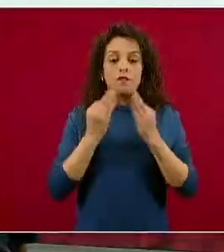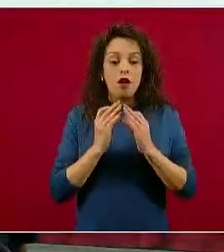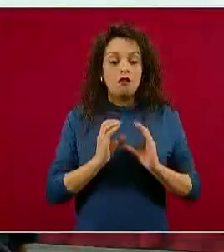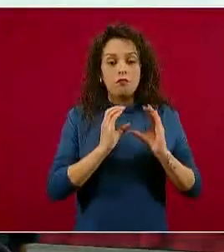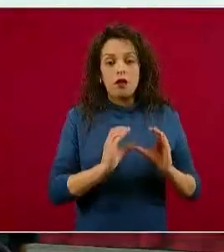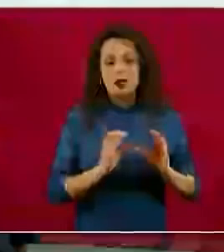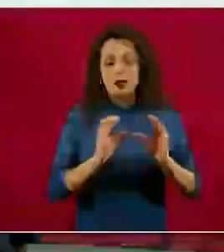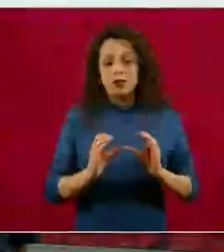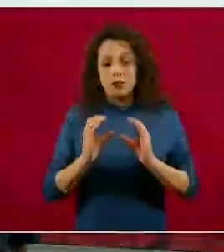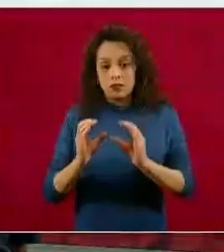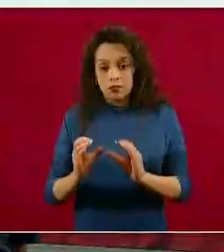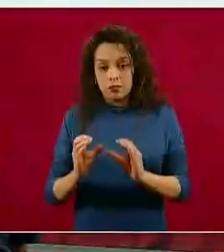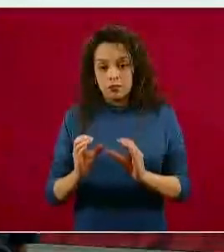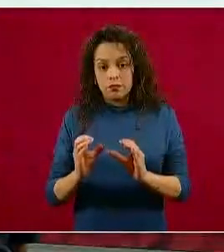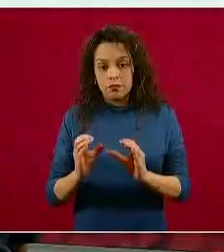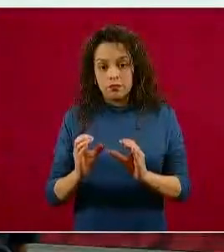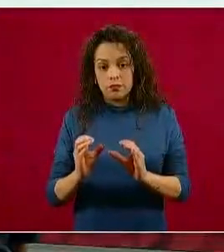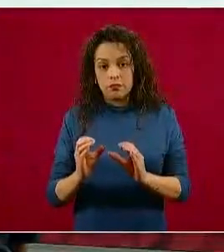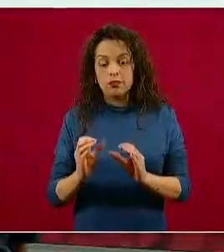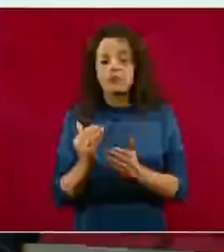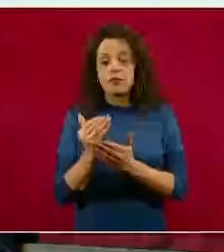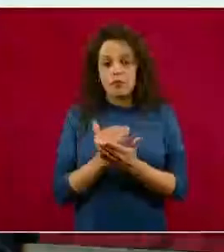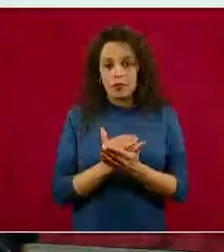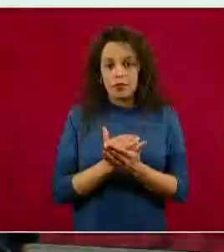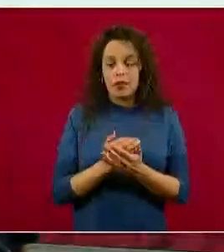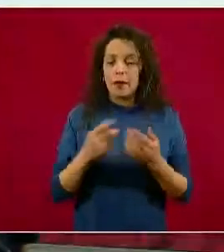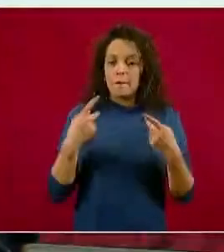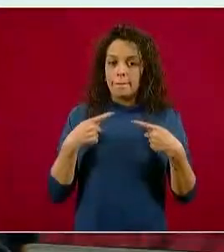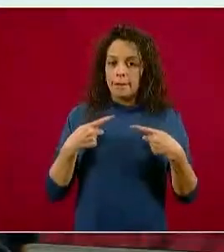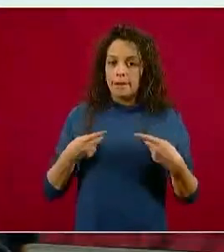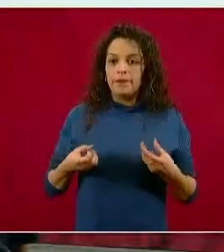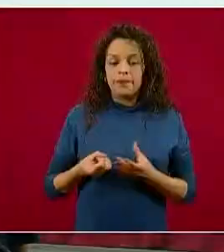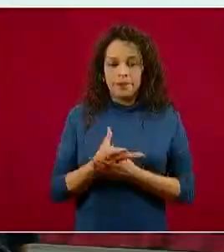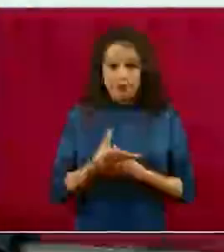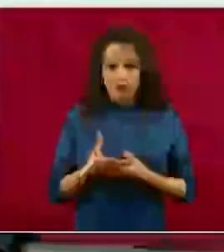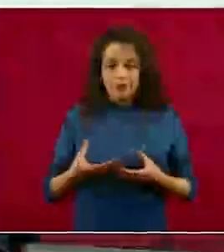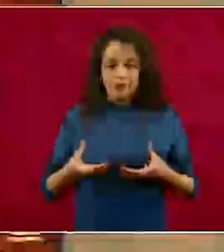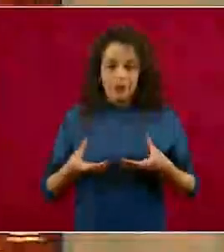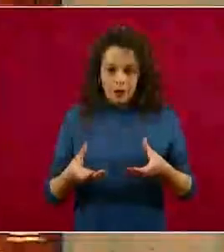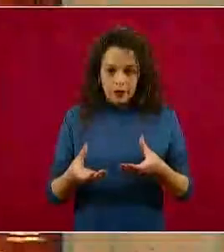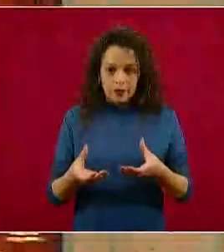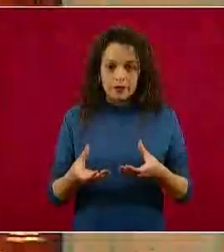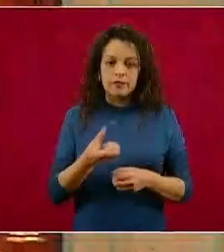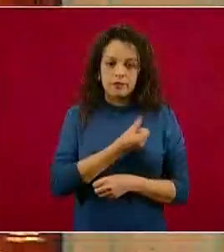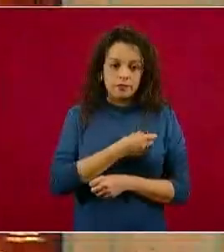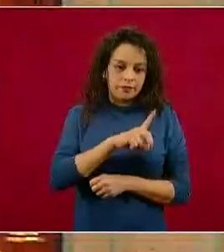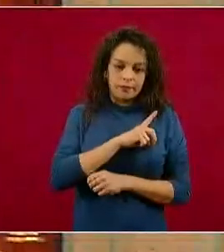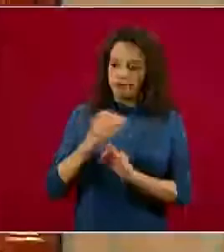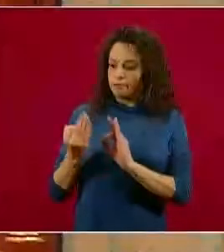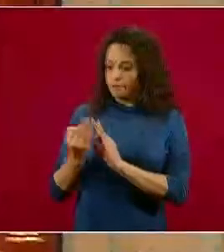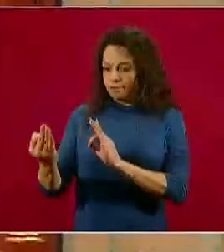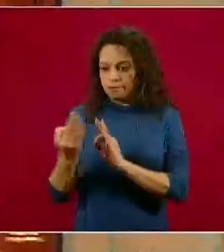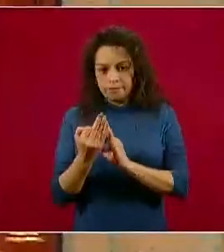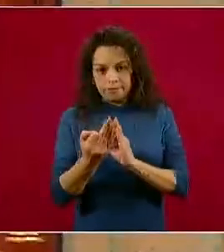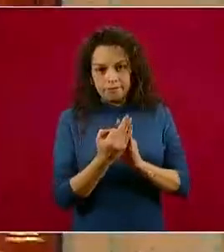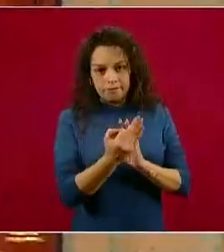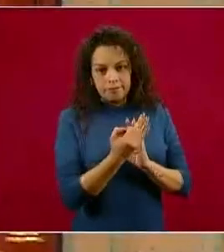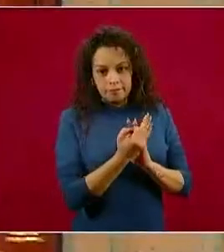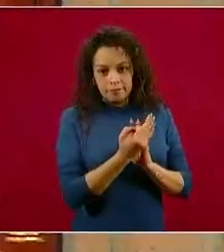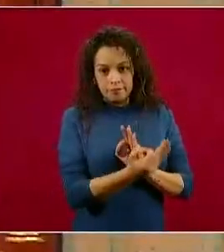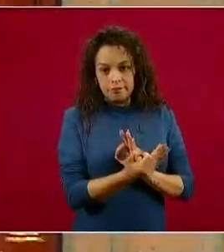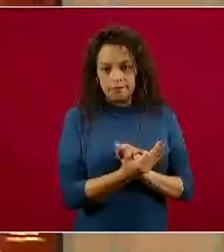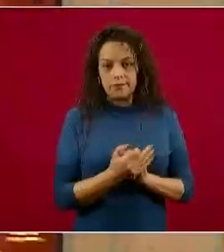prevención, que las medidas de mitigación, el distanciamiento social, es decir, la sana distancia y la implementación